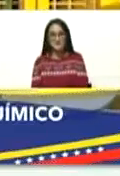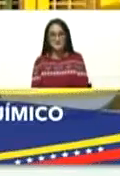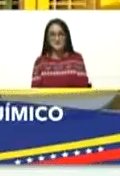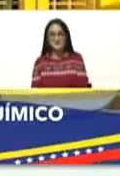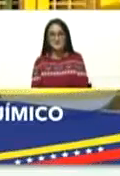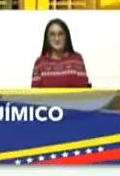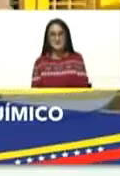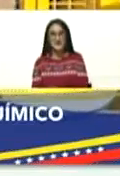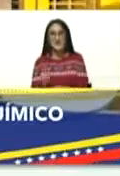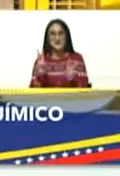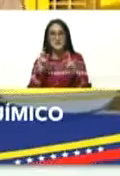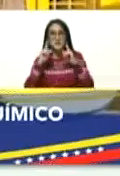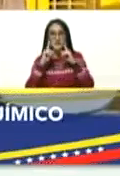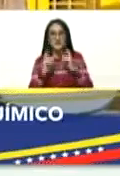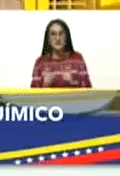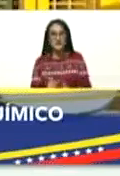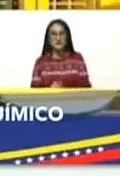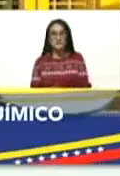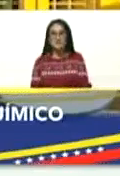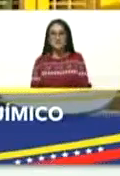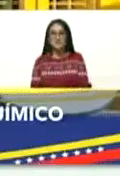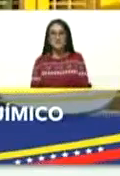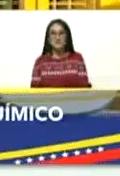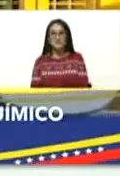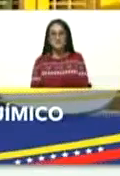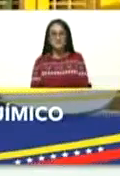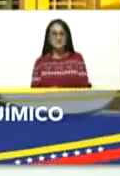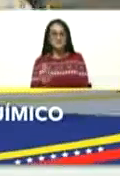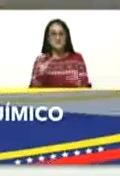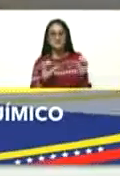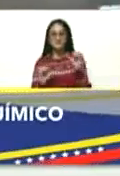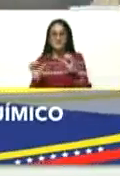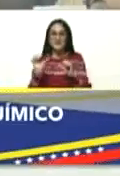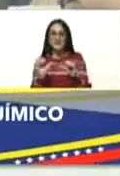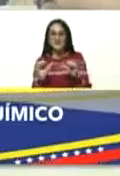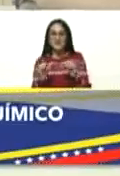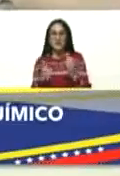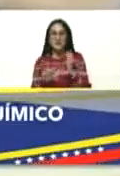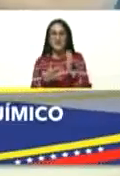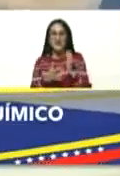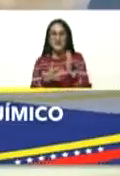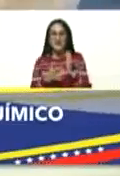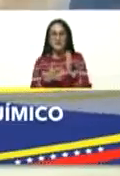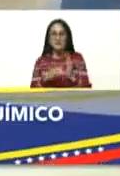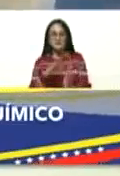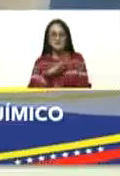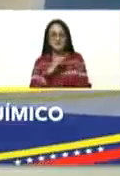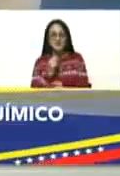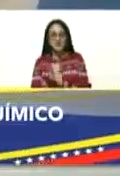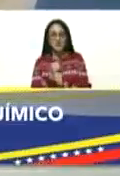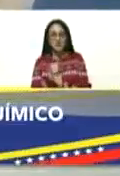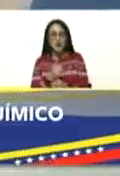los profesionales nuestros, en los científicos, en los técnicos nuestros, en la clase obrera,